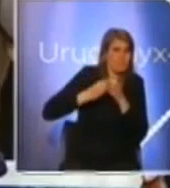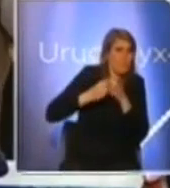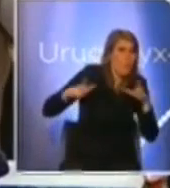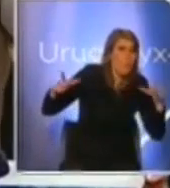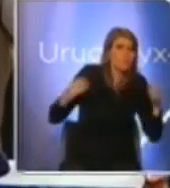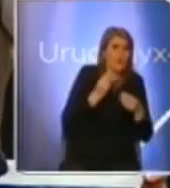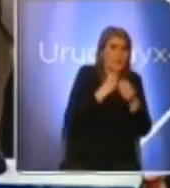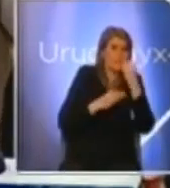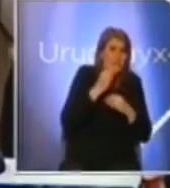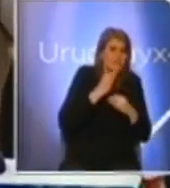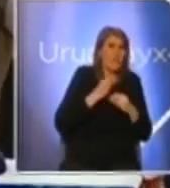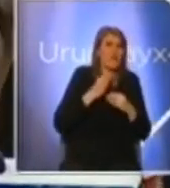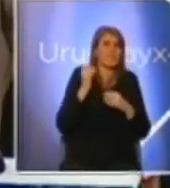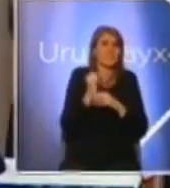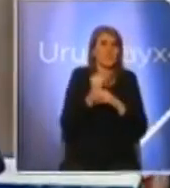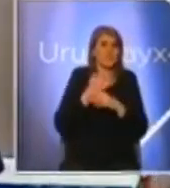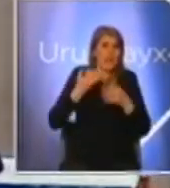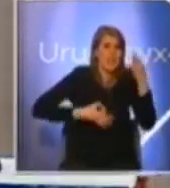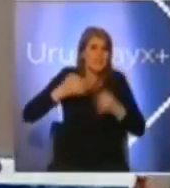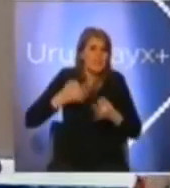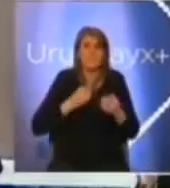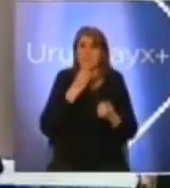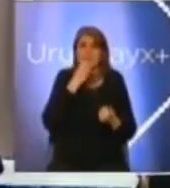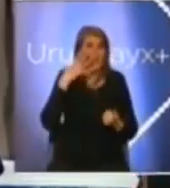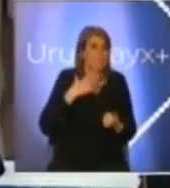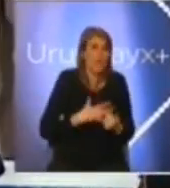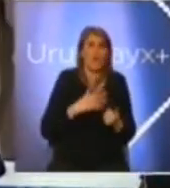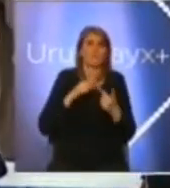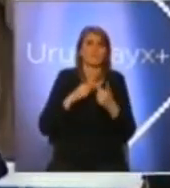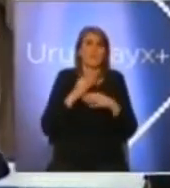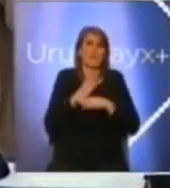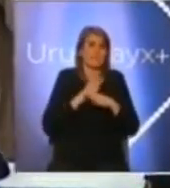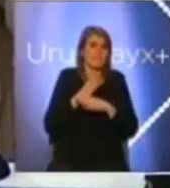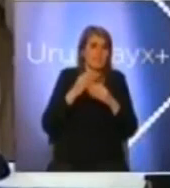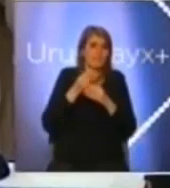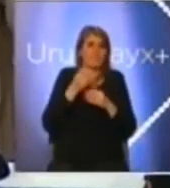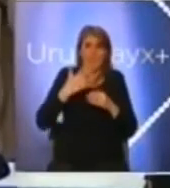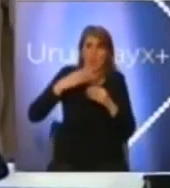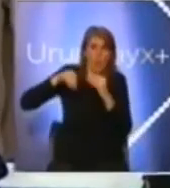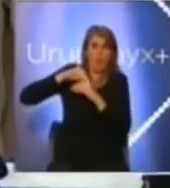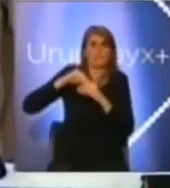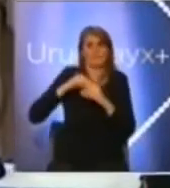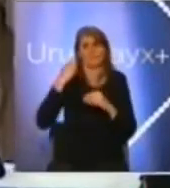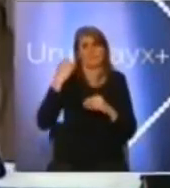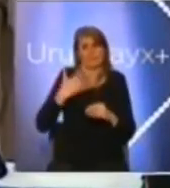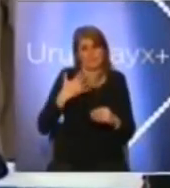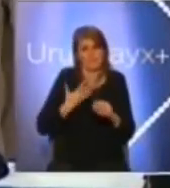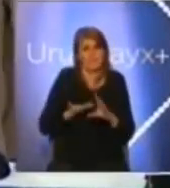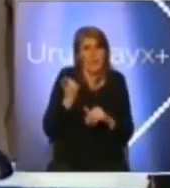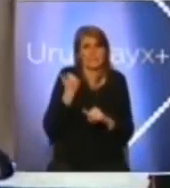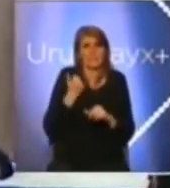que la química. Se triplicó la de madera con valor agregado, se multiplicó por